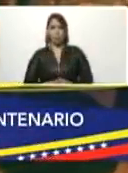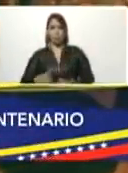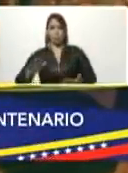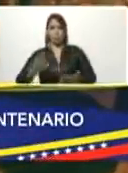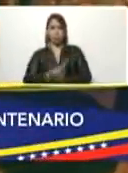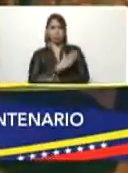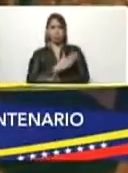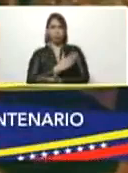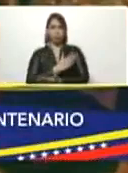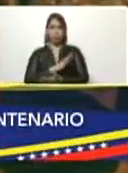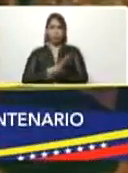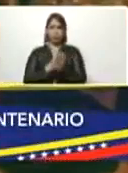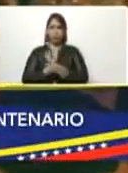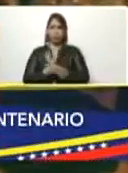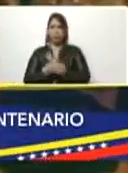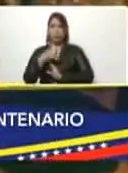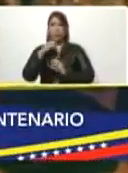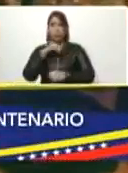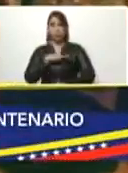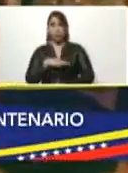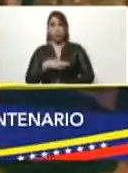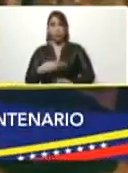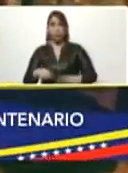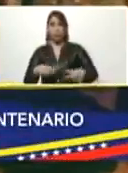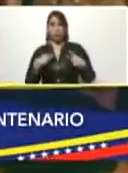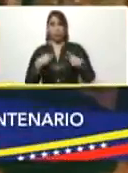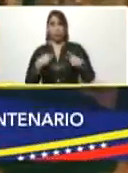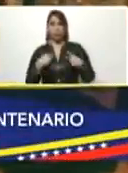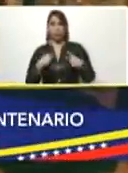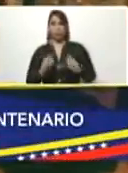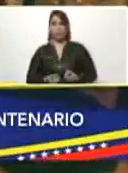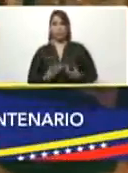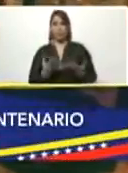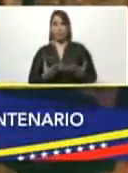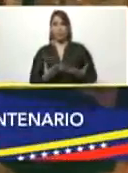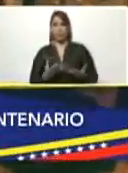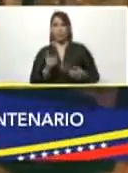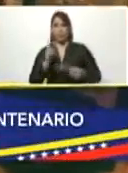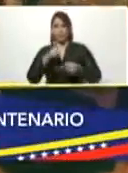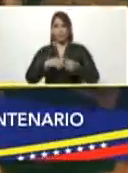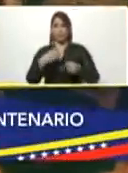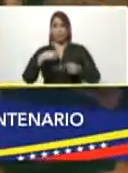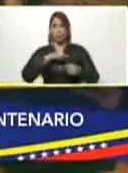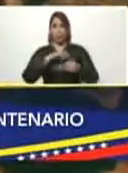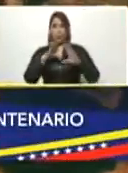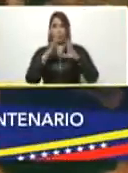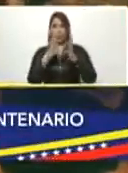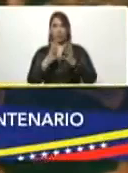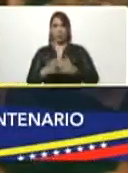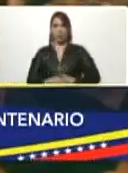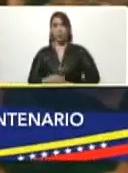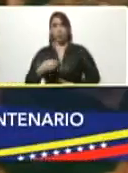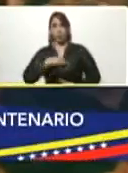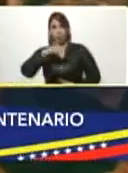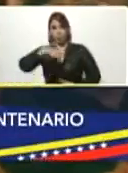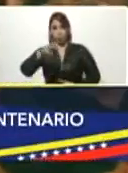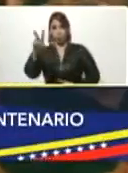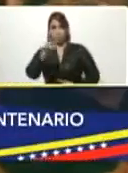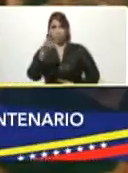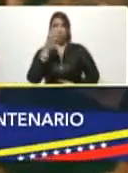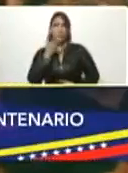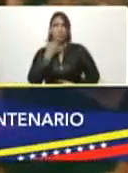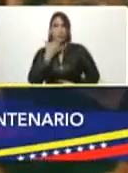historia humana los aportes de una parte fundamental de nuestro planeta. Nosotros aquí en Venezuela, por